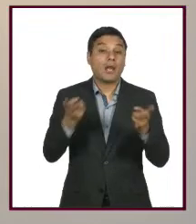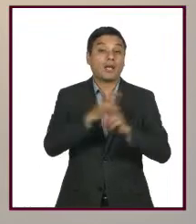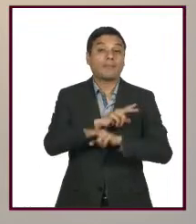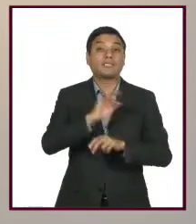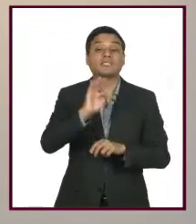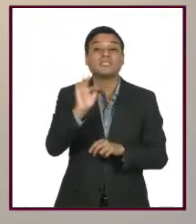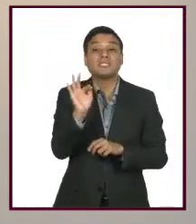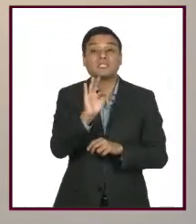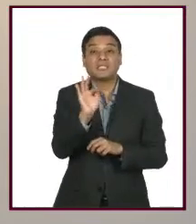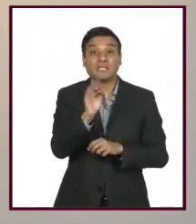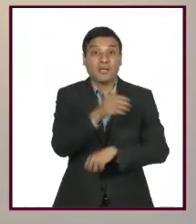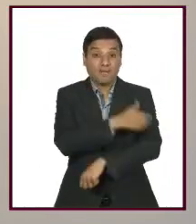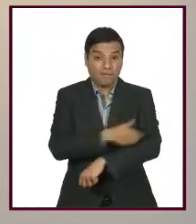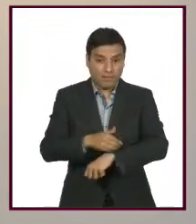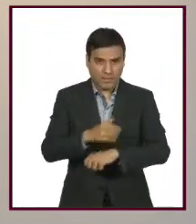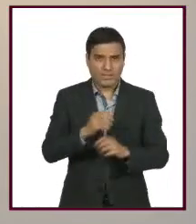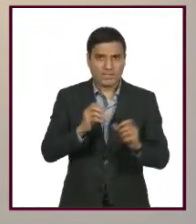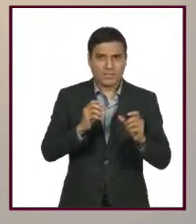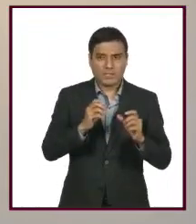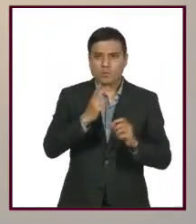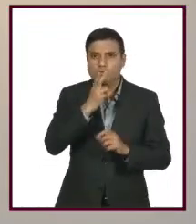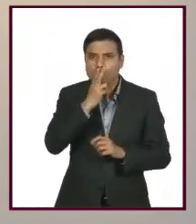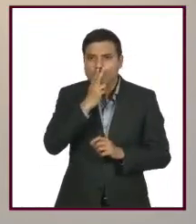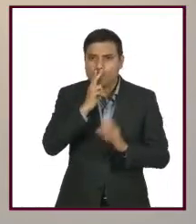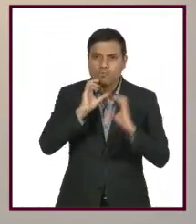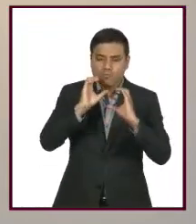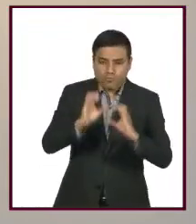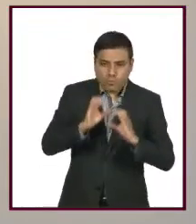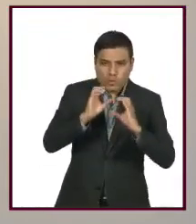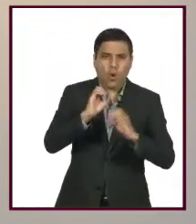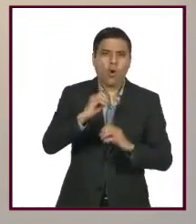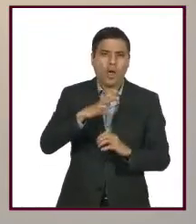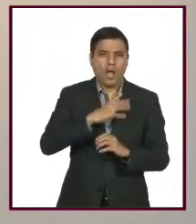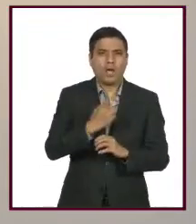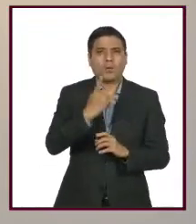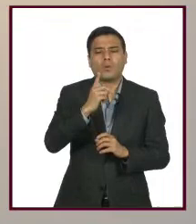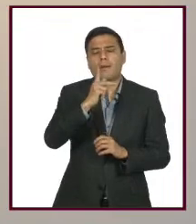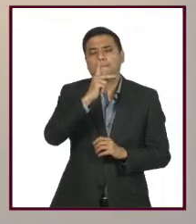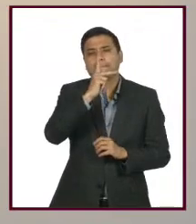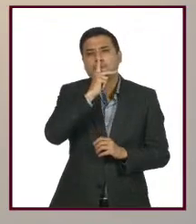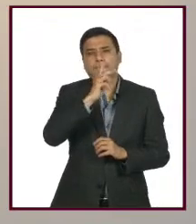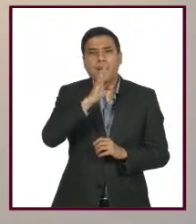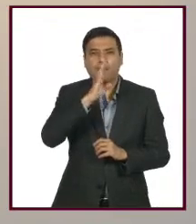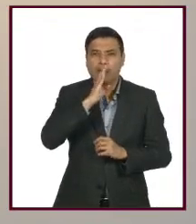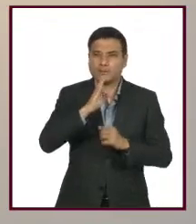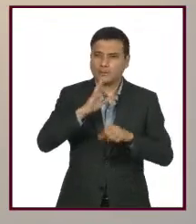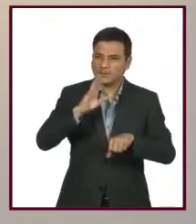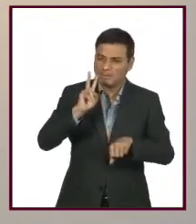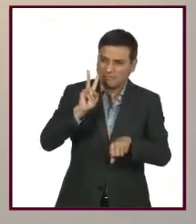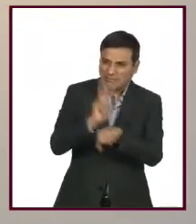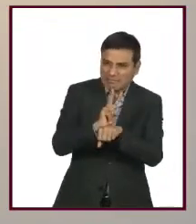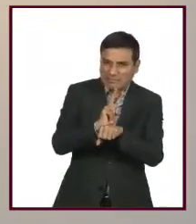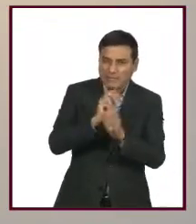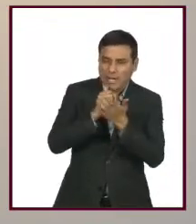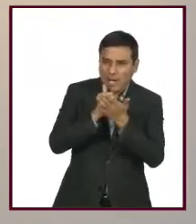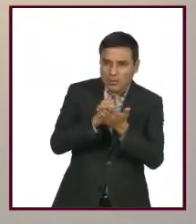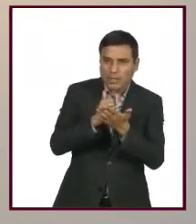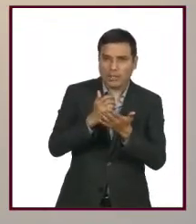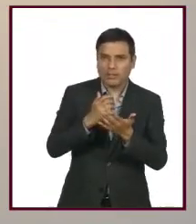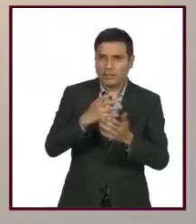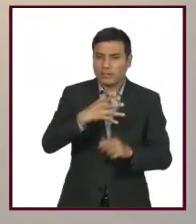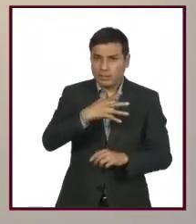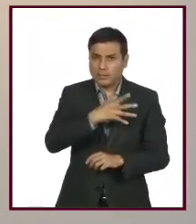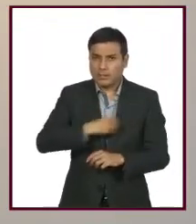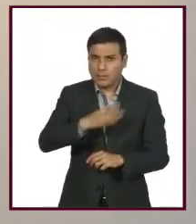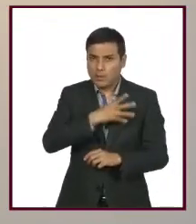factores protectores, hay una familia o algún tutor que está en mayor supervisión, que tiene una buena relación